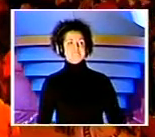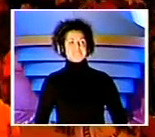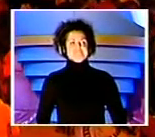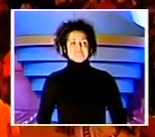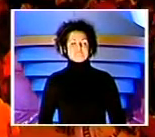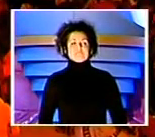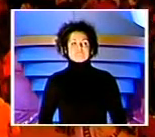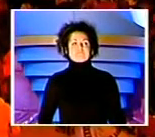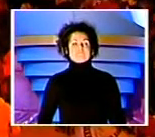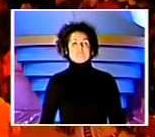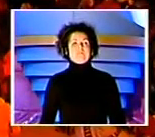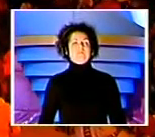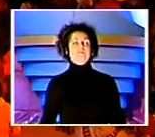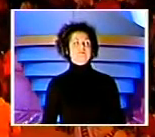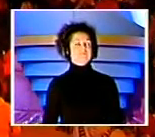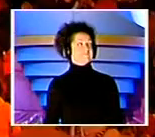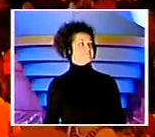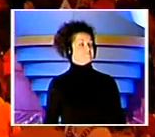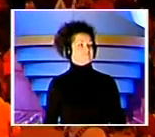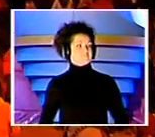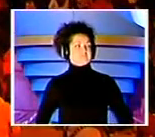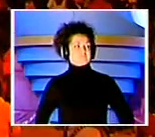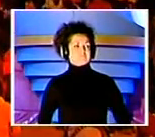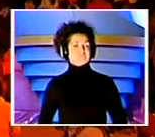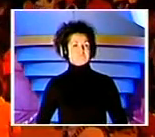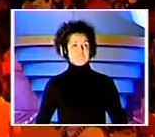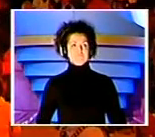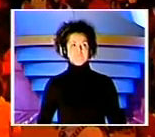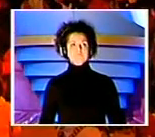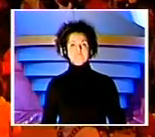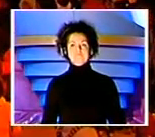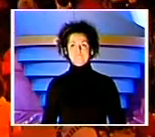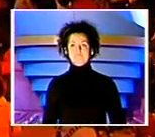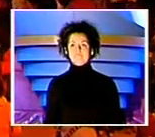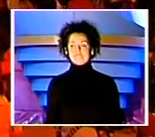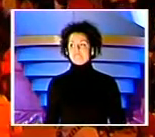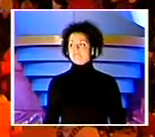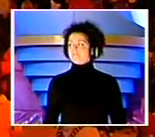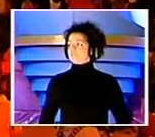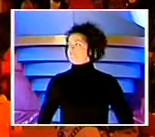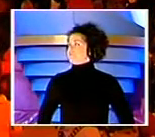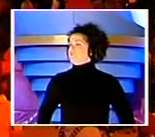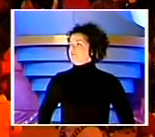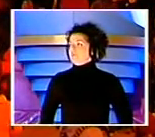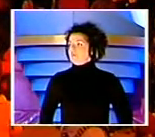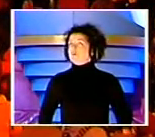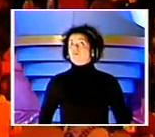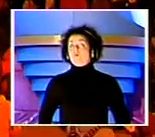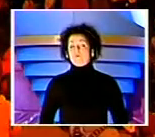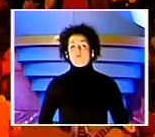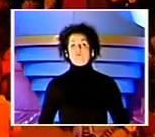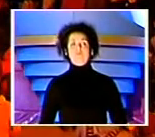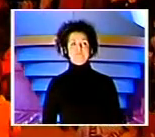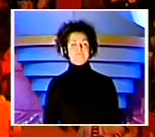importante: 6 murgas femeninas frente a 2 masculinas. Pues sí, sobre todo porque, bueno, de esas 2 masculinas hay que destacar esa